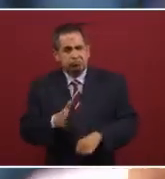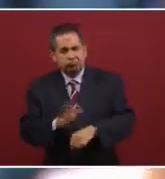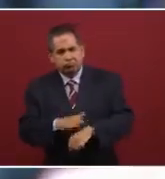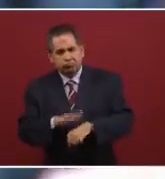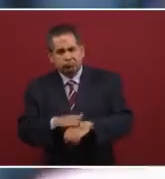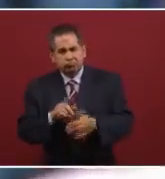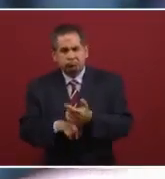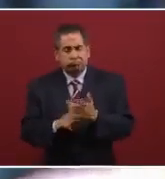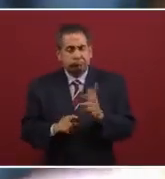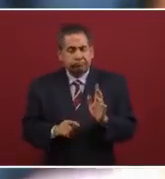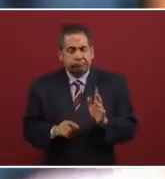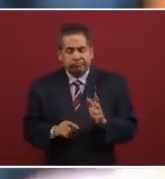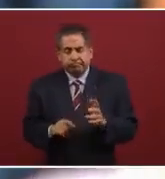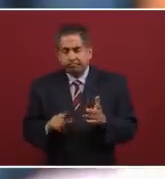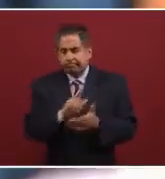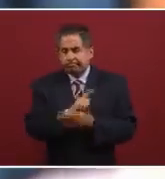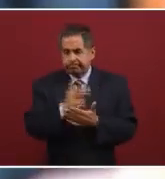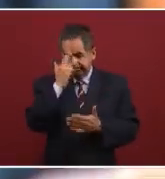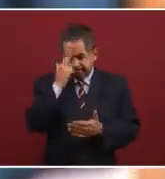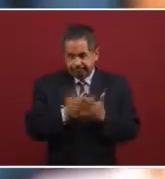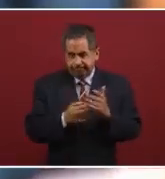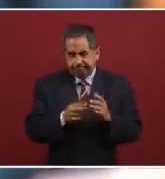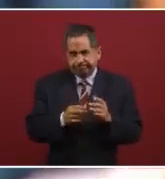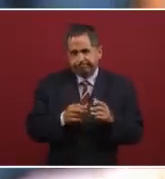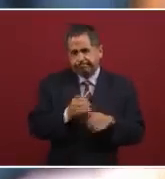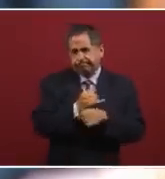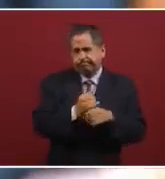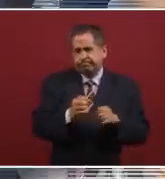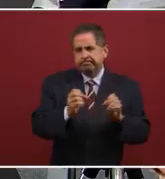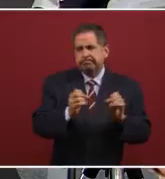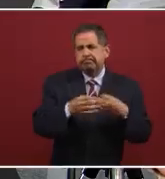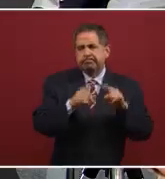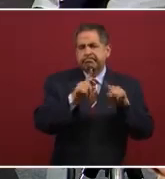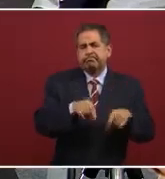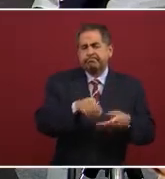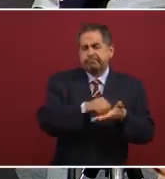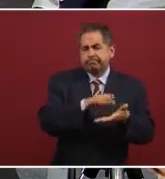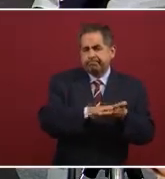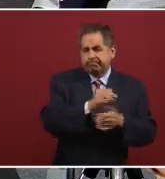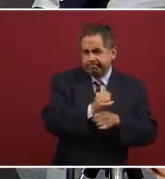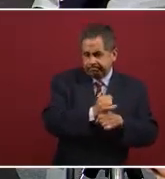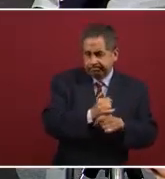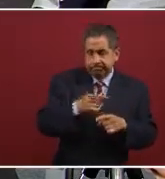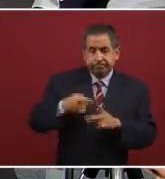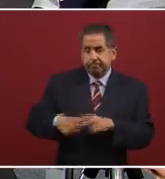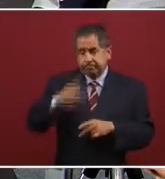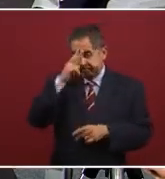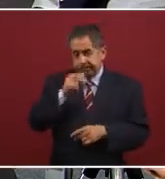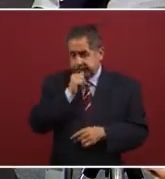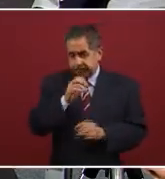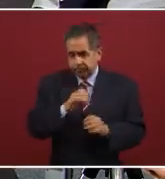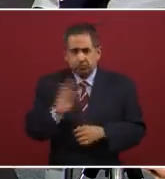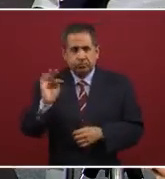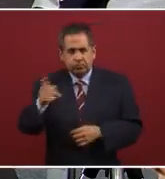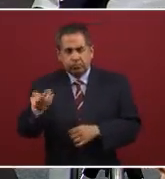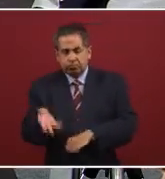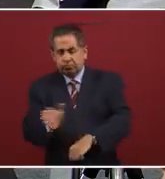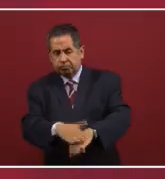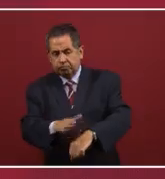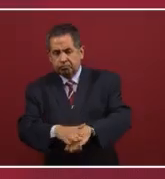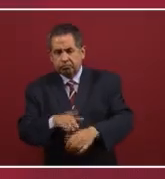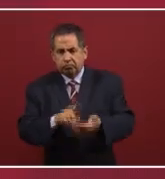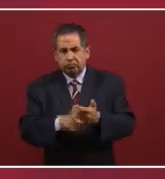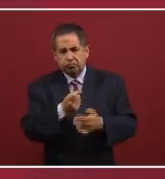bien estos delitos se hacen de oficio pero no se han iniciado aquí en México, cabe la posibilidad de que usted haga un llamado a